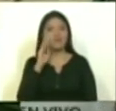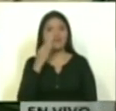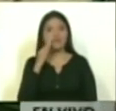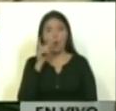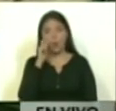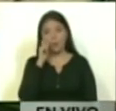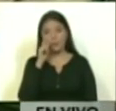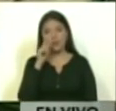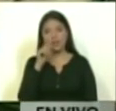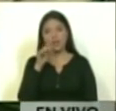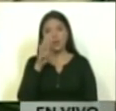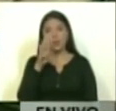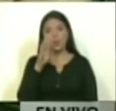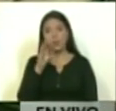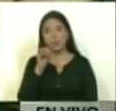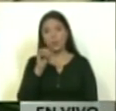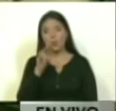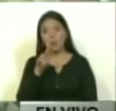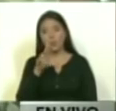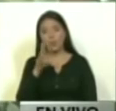búho,